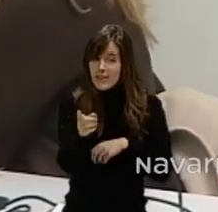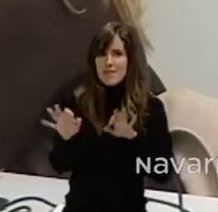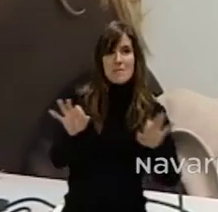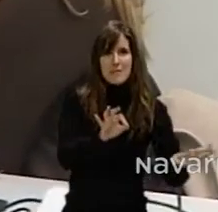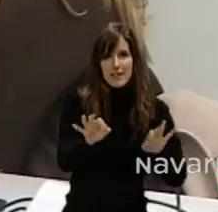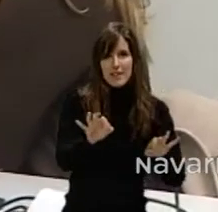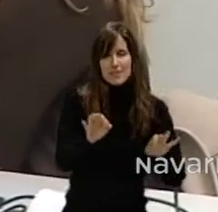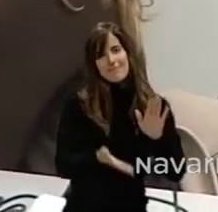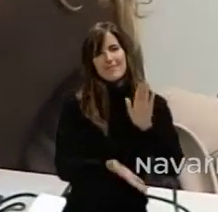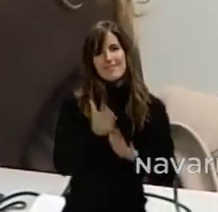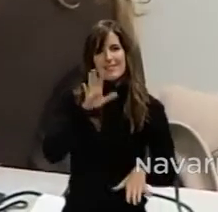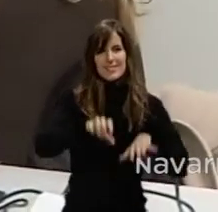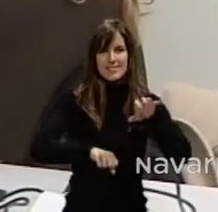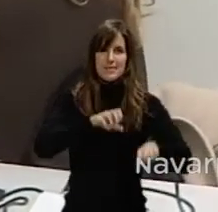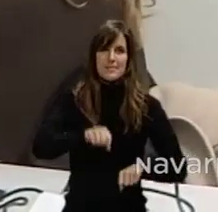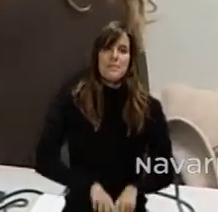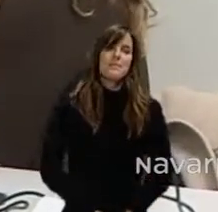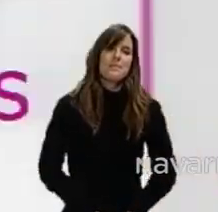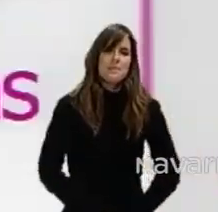preparados porque nos vamos de compras.